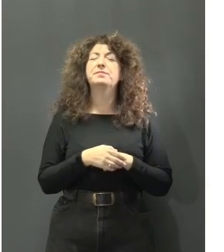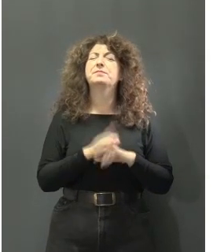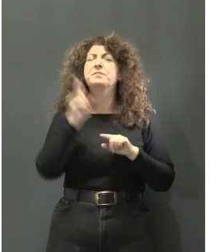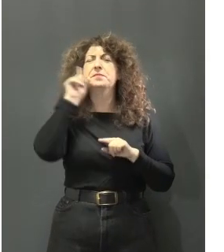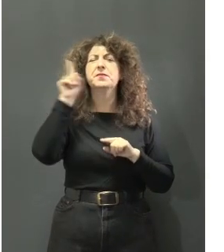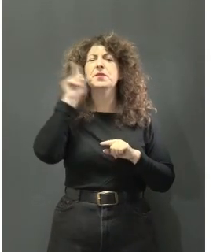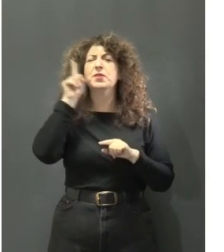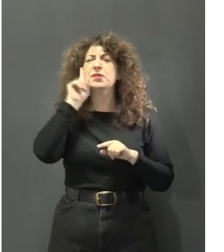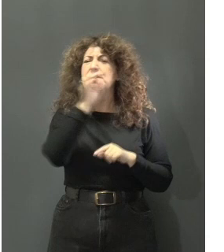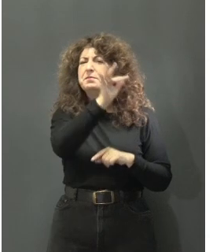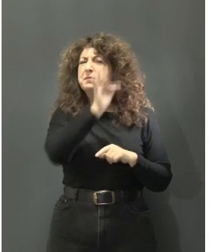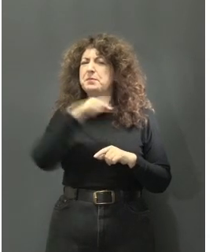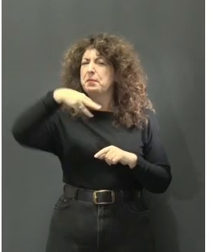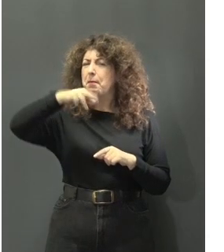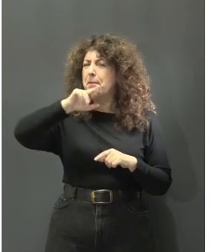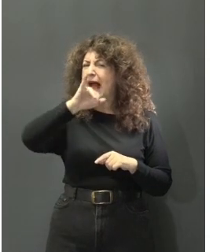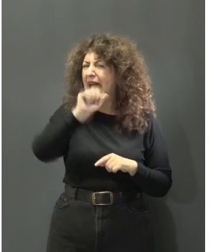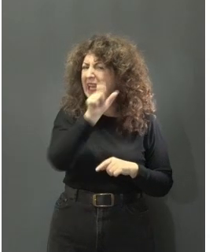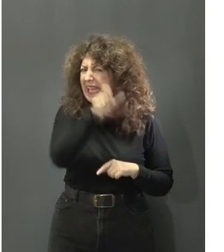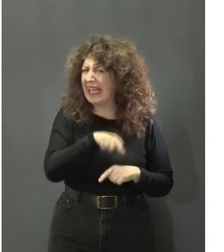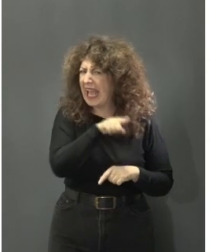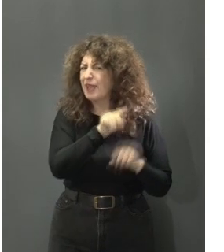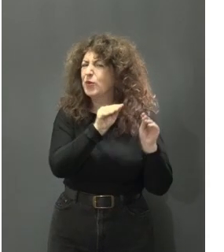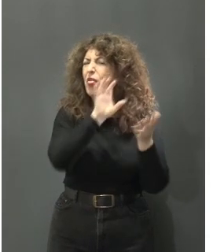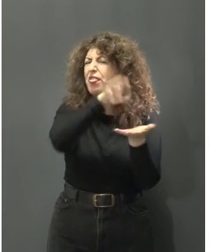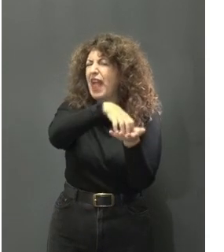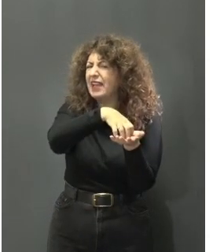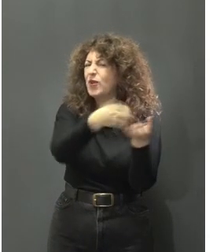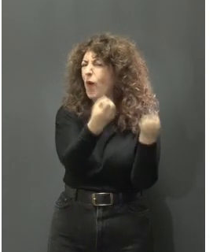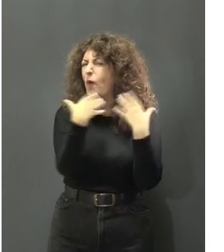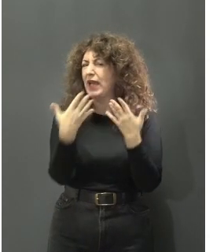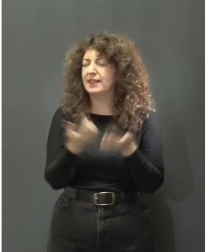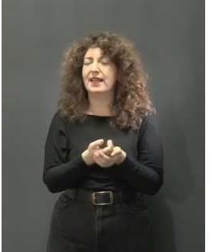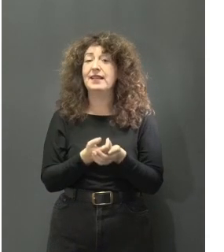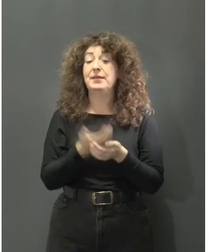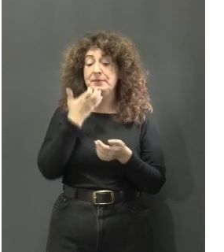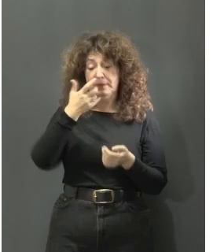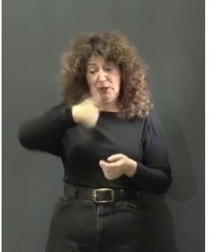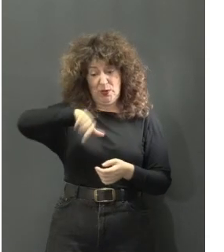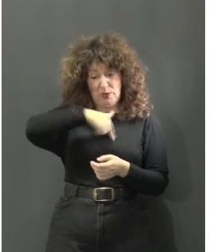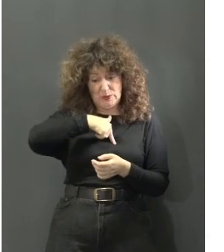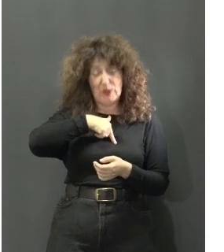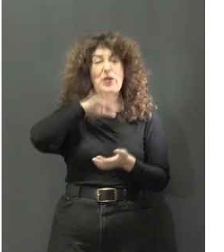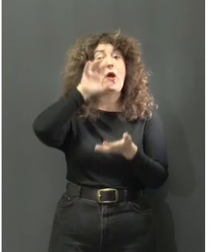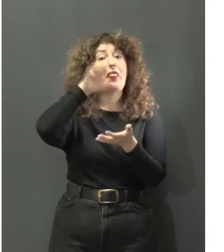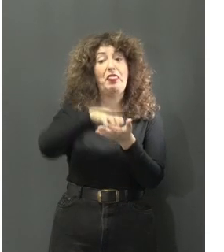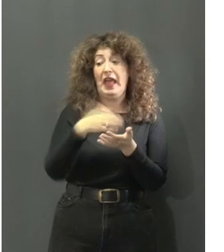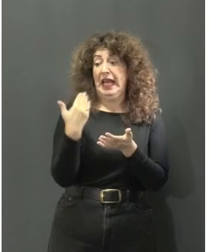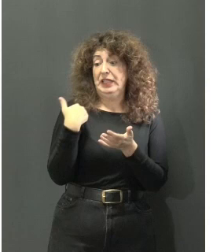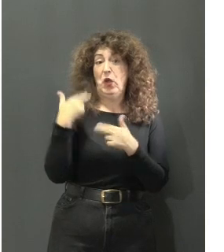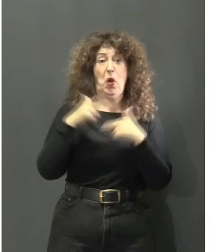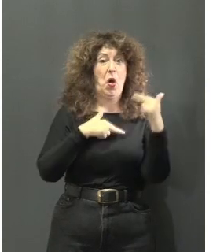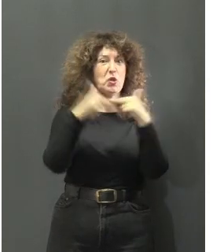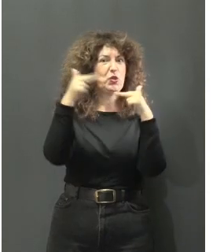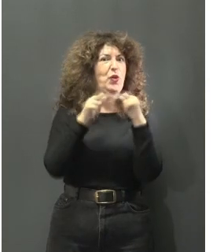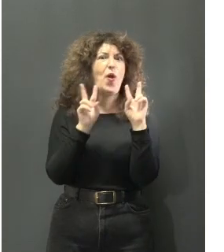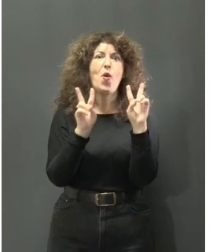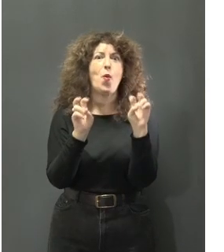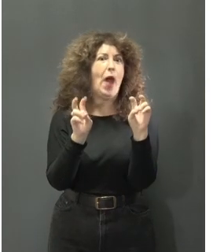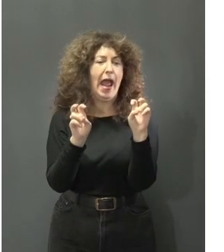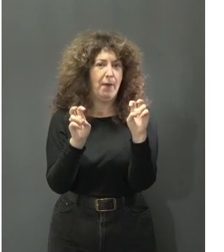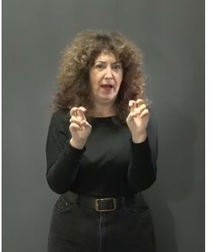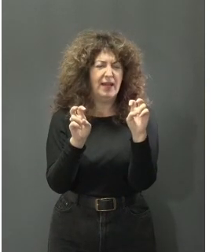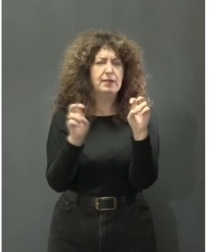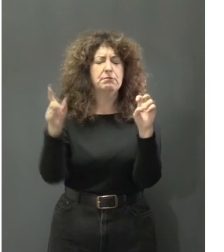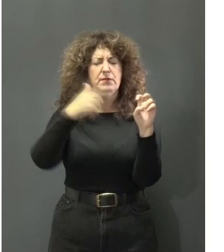sé, María, cuéntanos vosotros en vuestro centro. Pues en nuestro caso, el centro era de nueva construcción y claro,